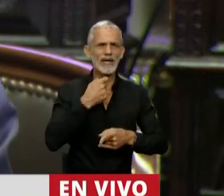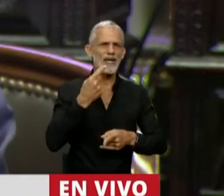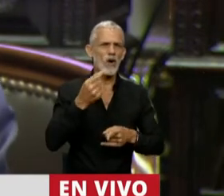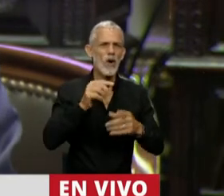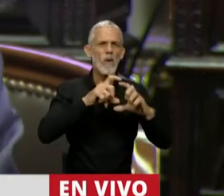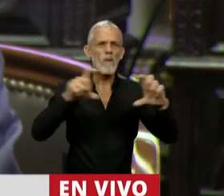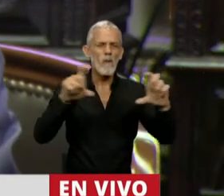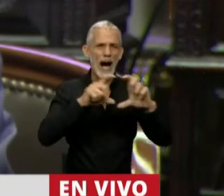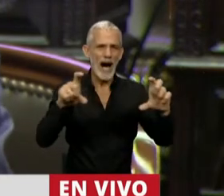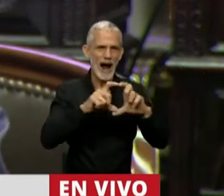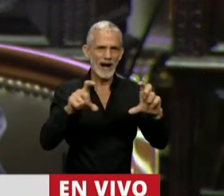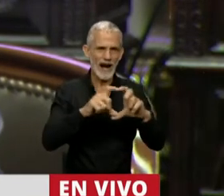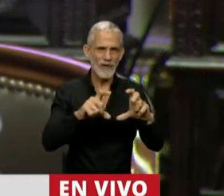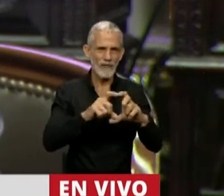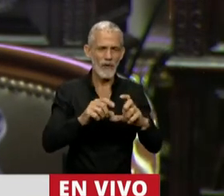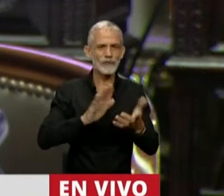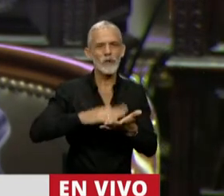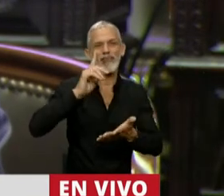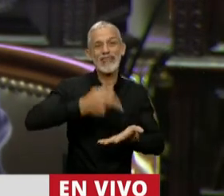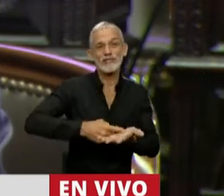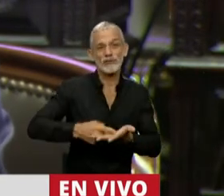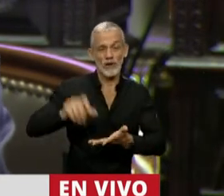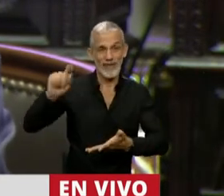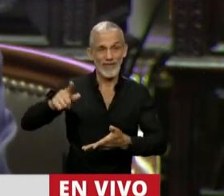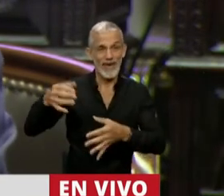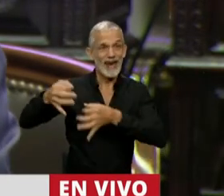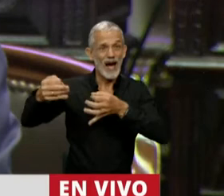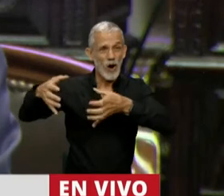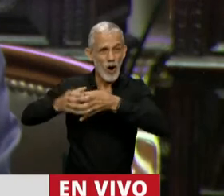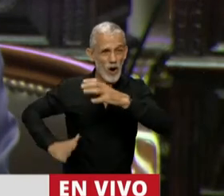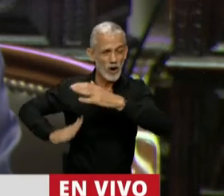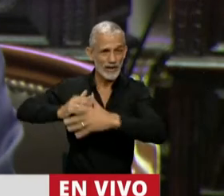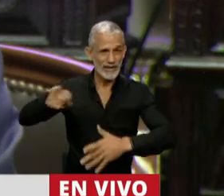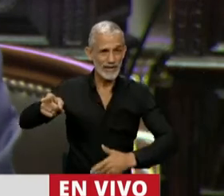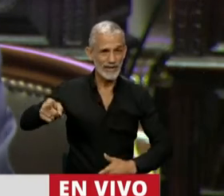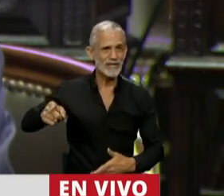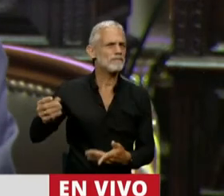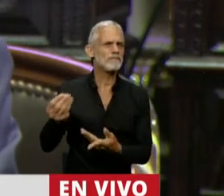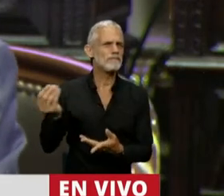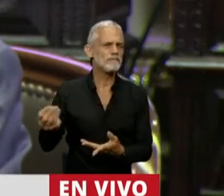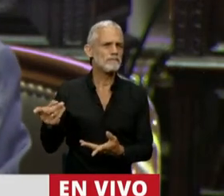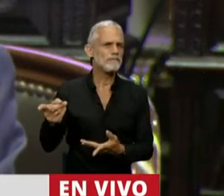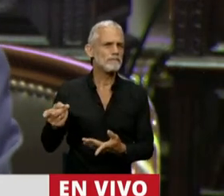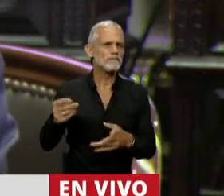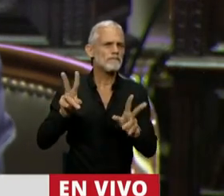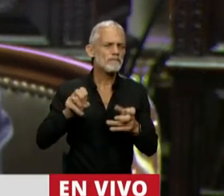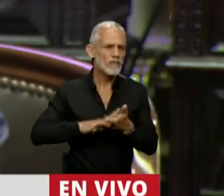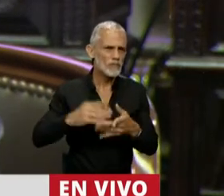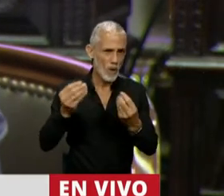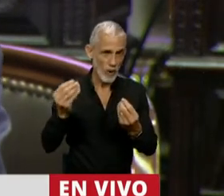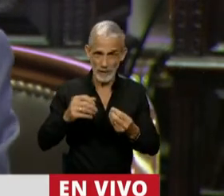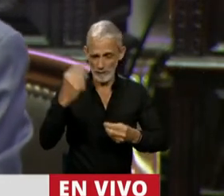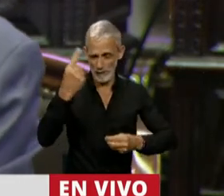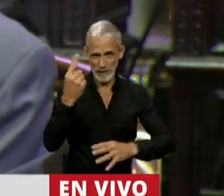algunos párrafos de decisiones recientes de la Corte Suprema que explican claramente de qué se trata esto. En primer